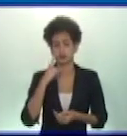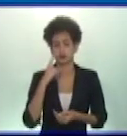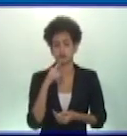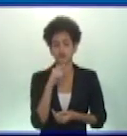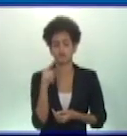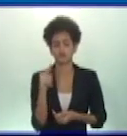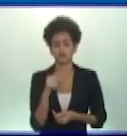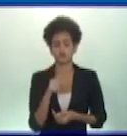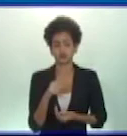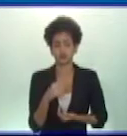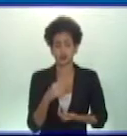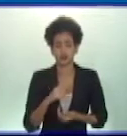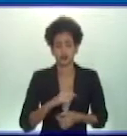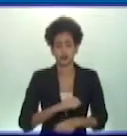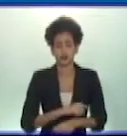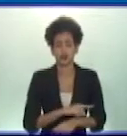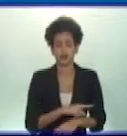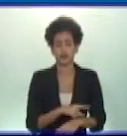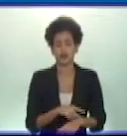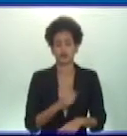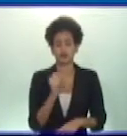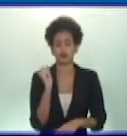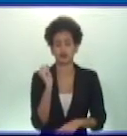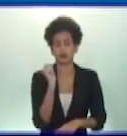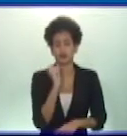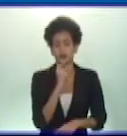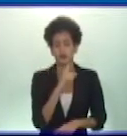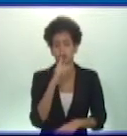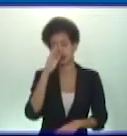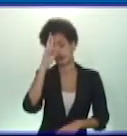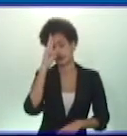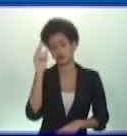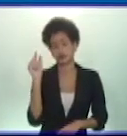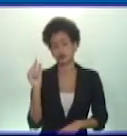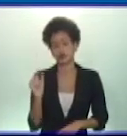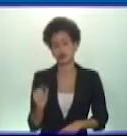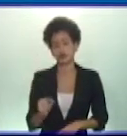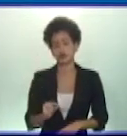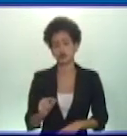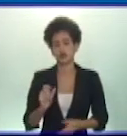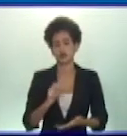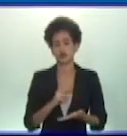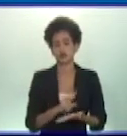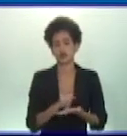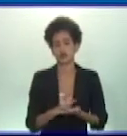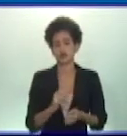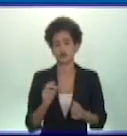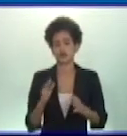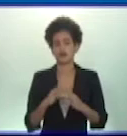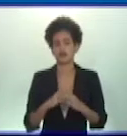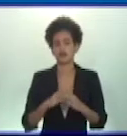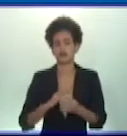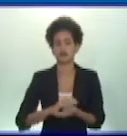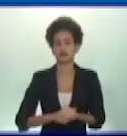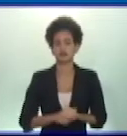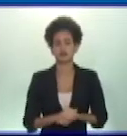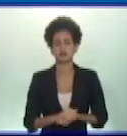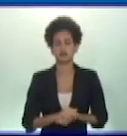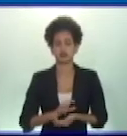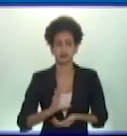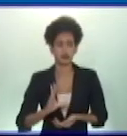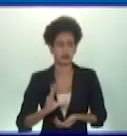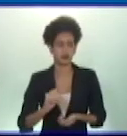preguntan la hora en que terminó el médico esta tarea de pesquisar. En este caso nos dicen que